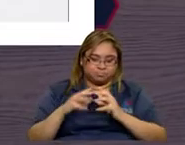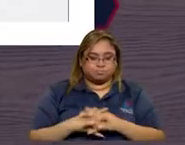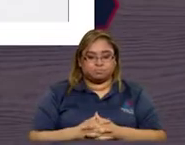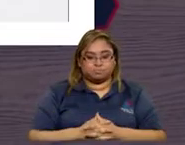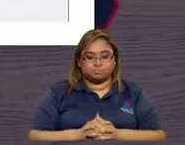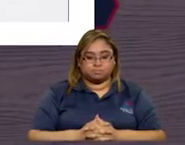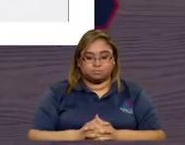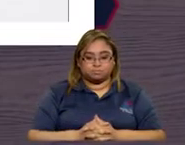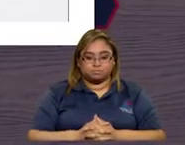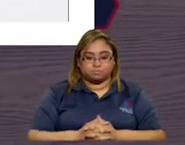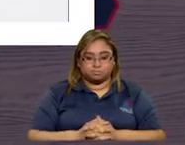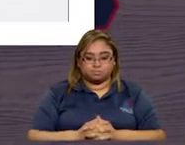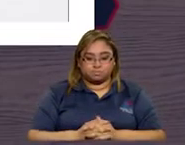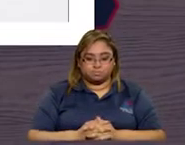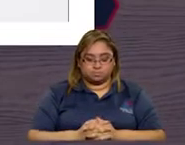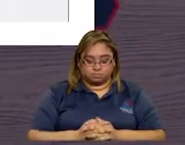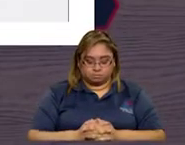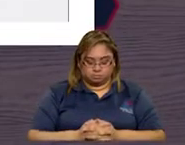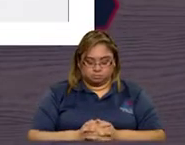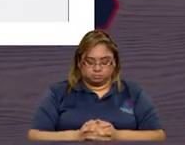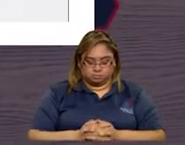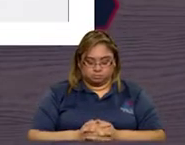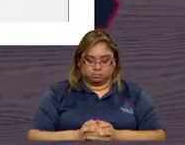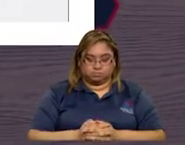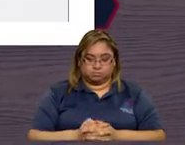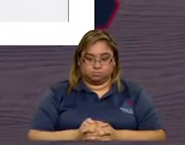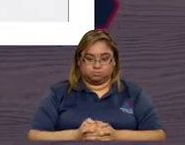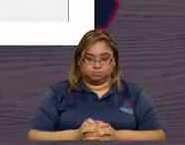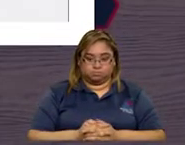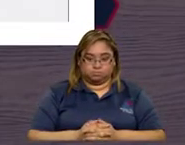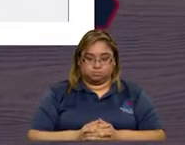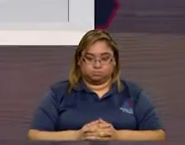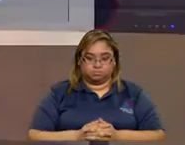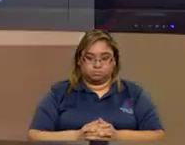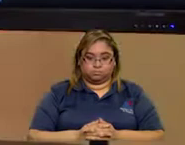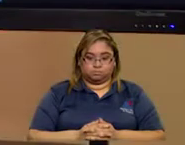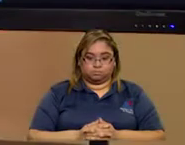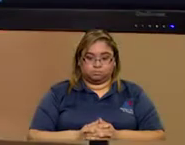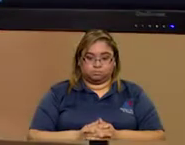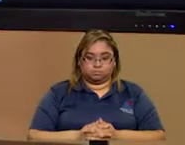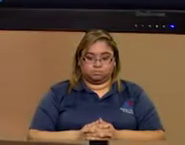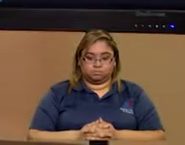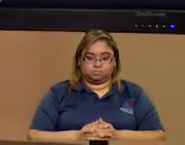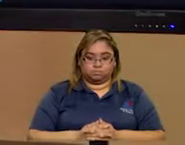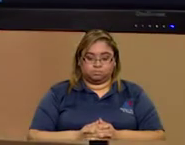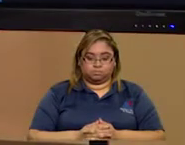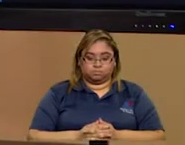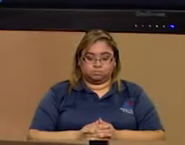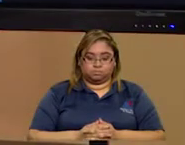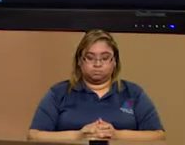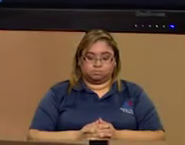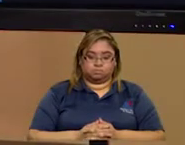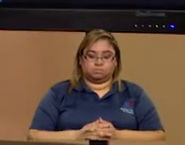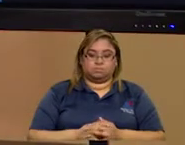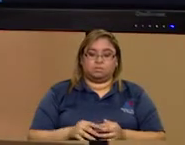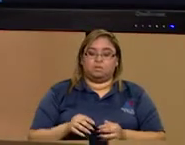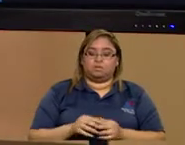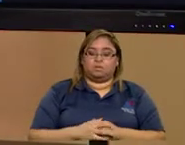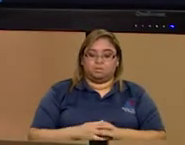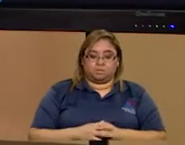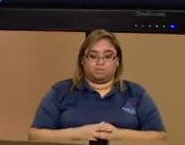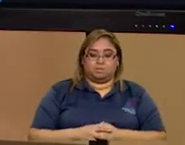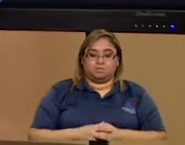un valor de 100 ohmios, ¿ok? No hay que poner ningún 0, es 0, ¿ok? Igual 470 ohmios,